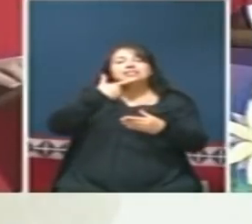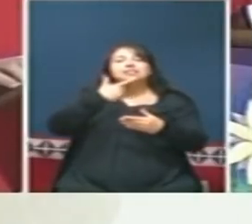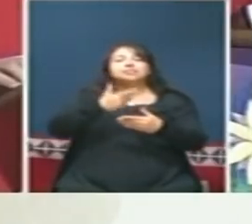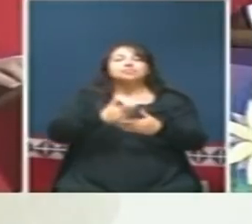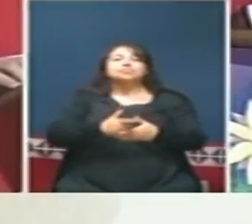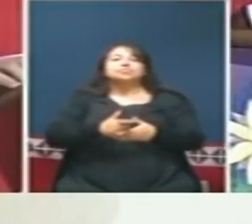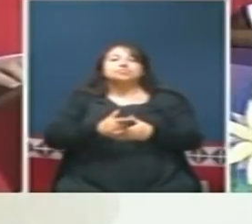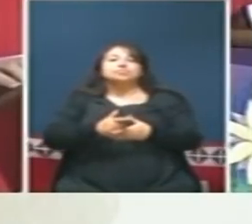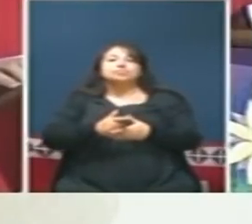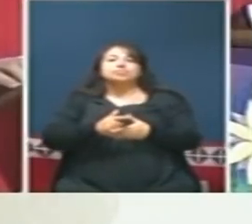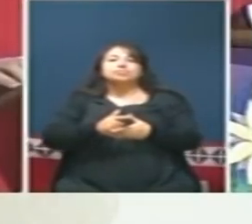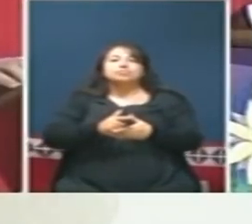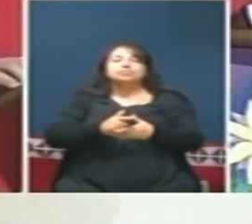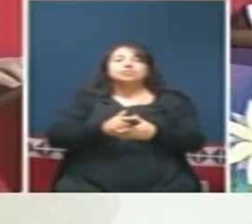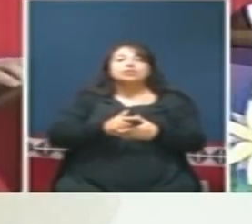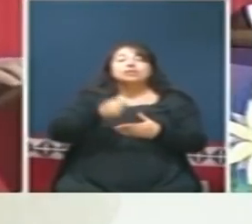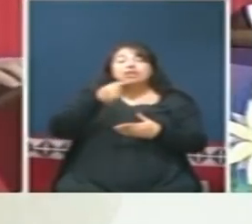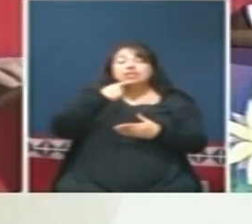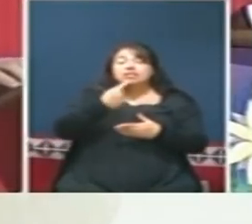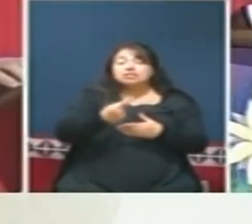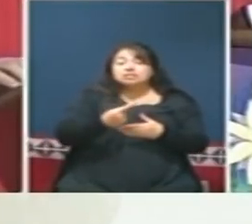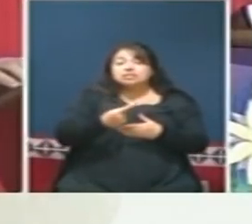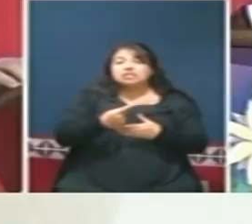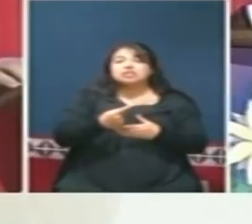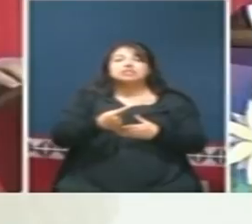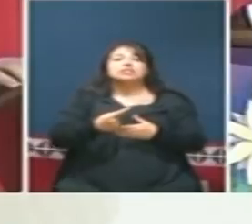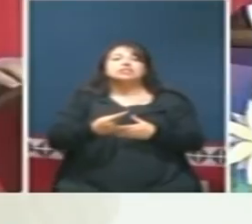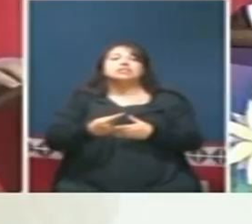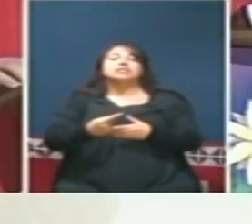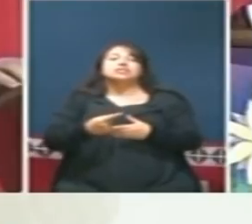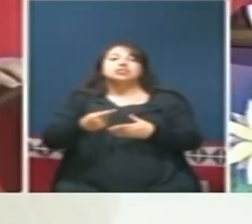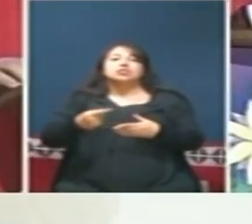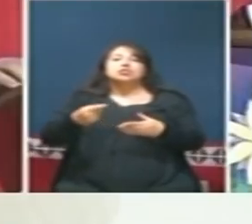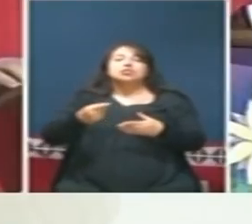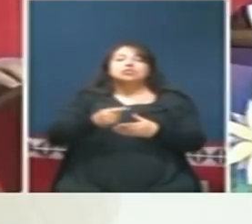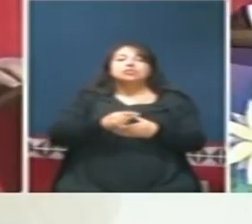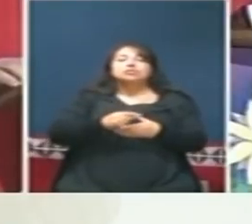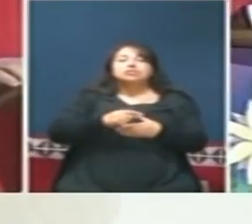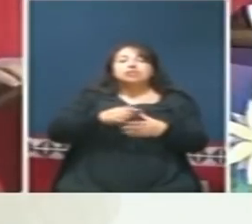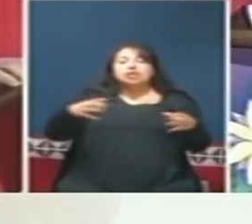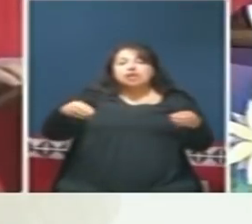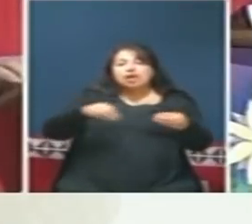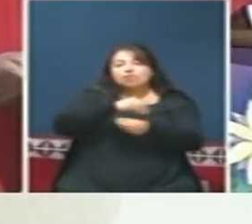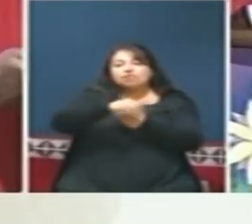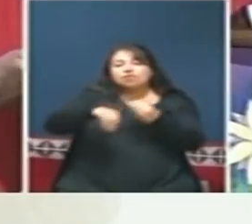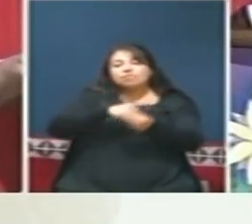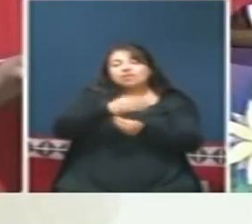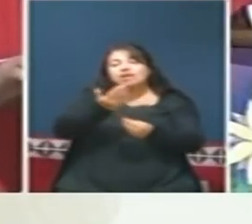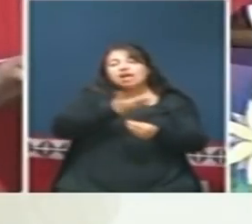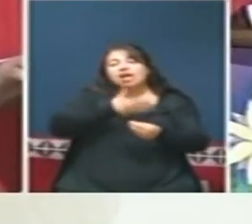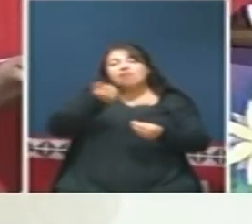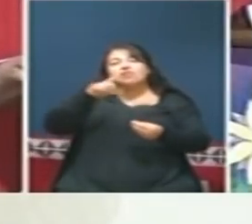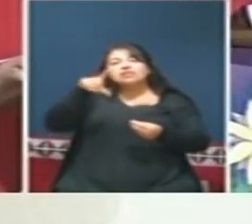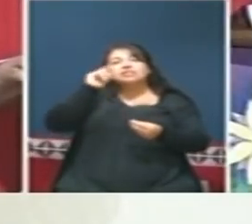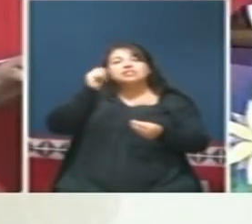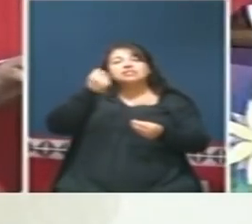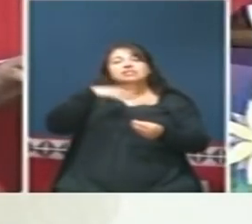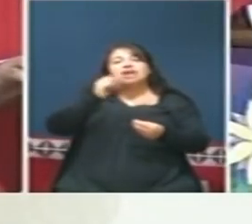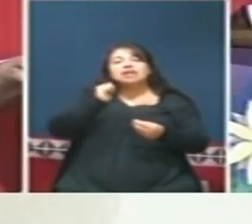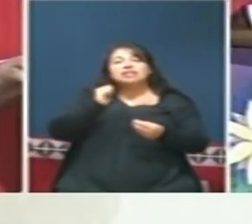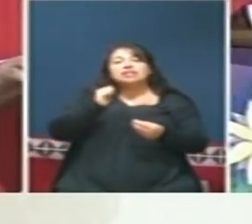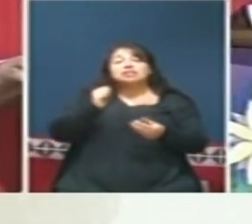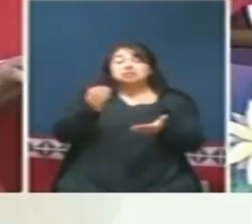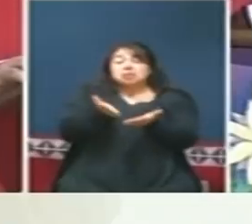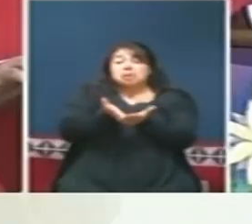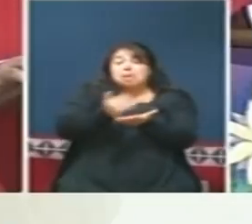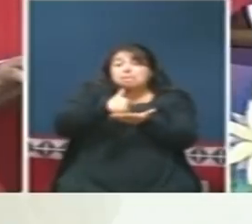fra Carlos, diceva questo. San Francisco de Assis, fundador della famiglia francescana, della quale è